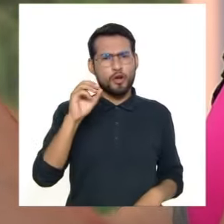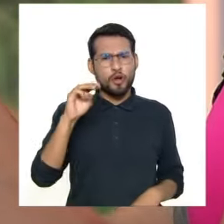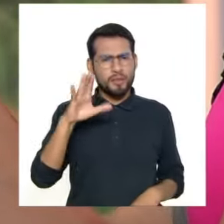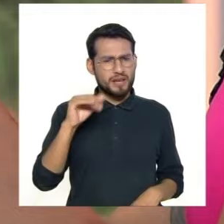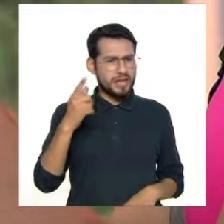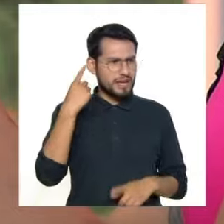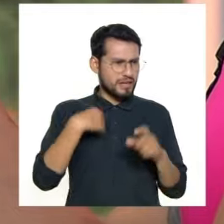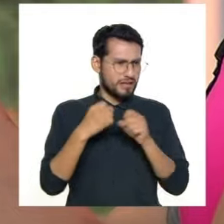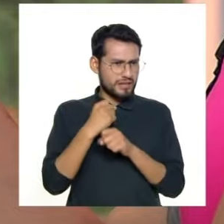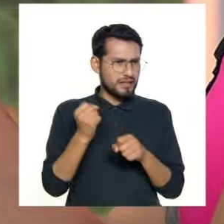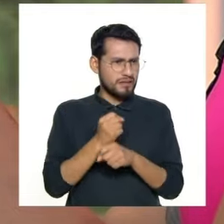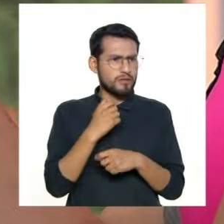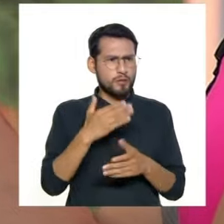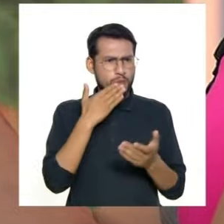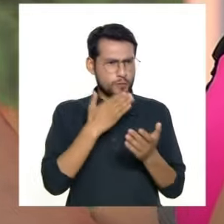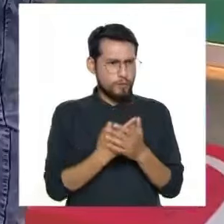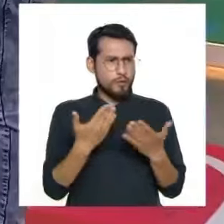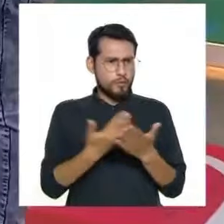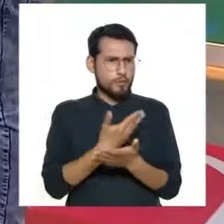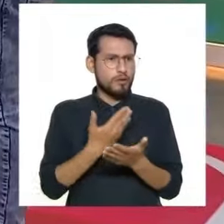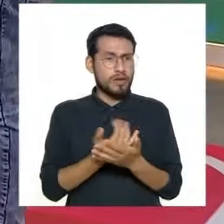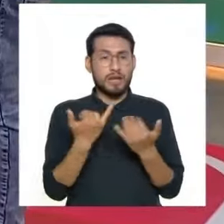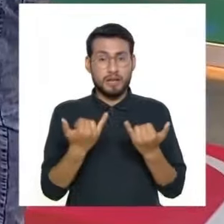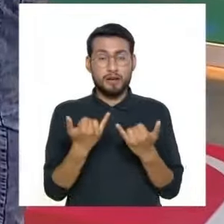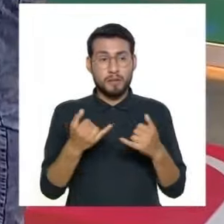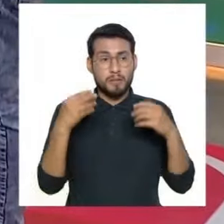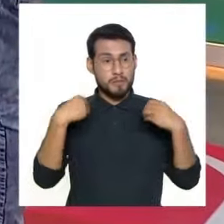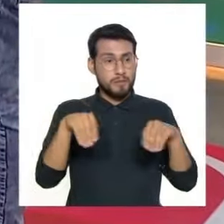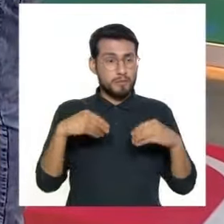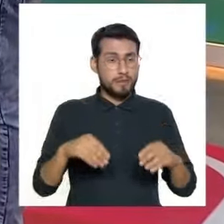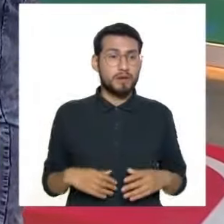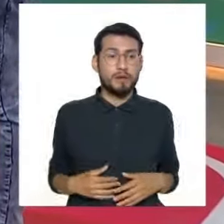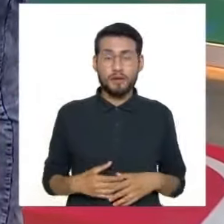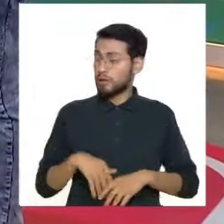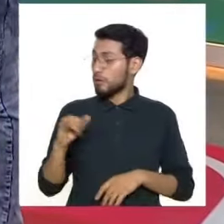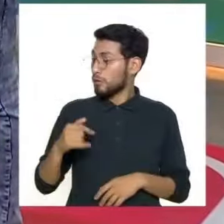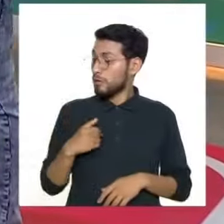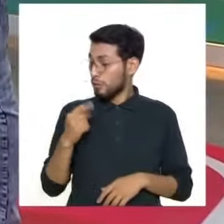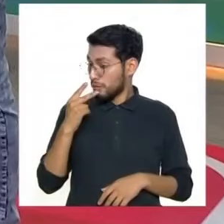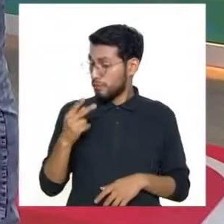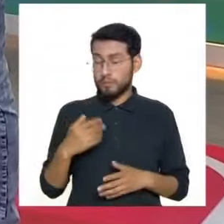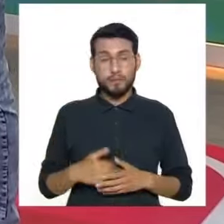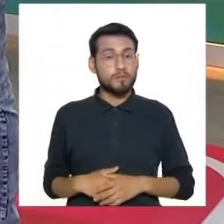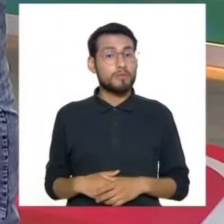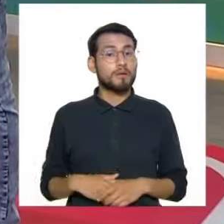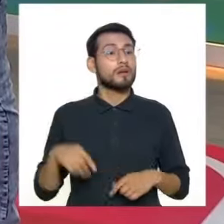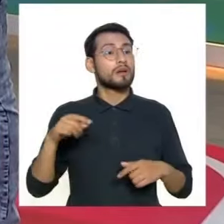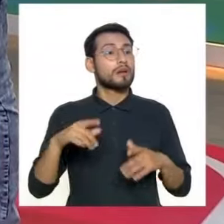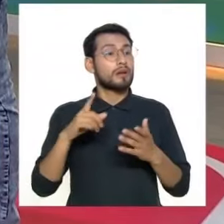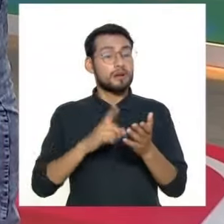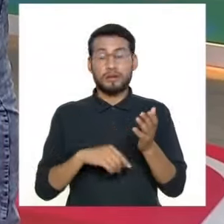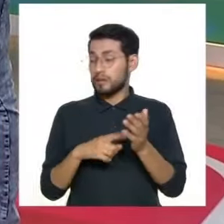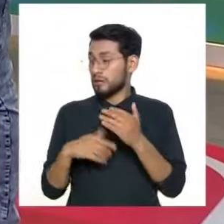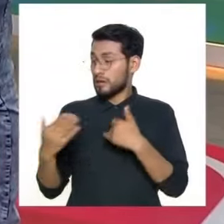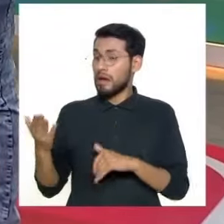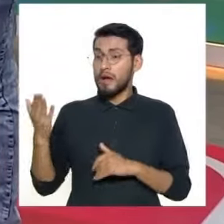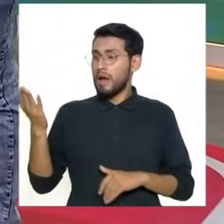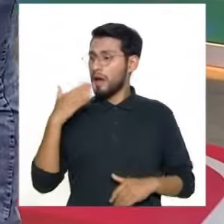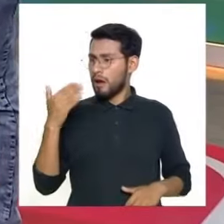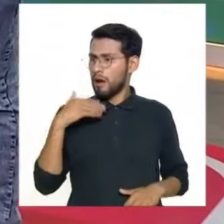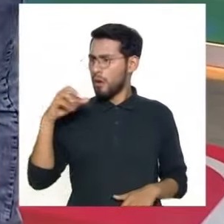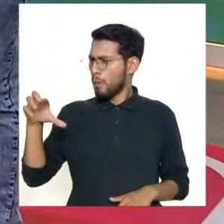pasado y es un producto bastante novedoso que actualmente ya está en el mercado y también estuve viendo ahí en la parte de allá que tienes un picante